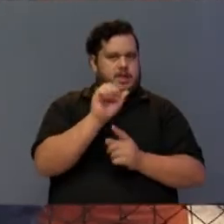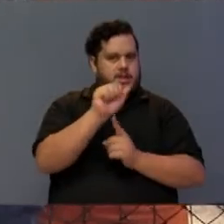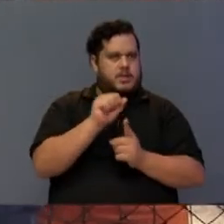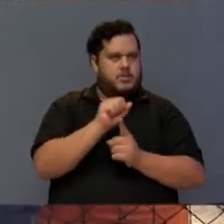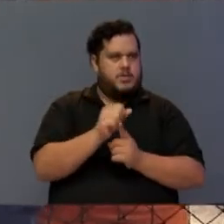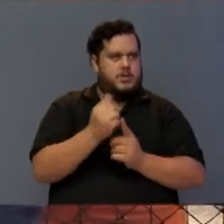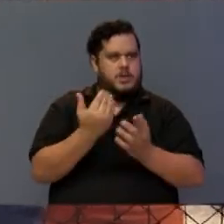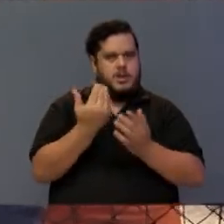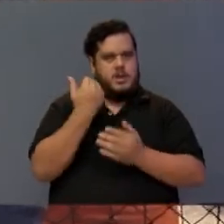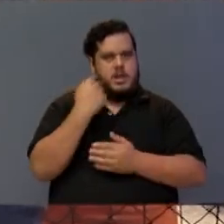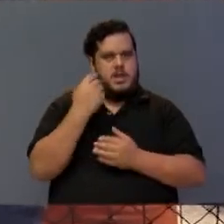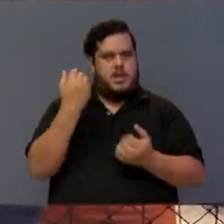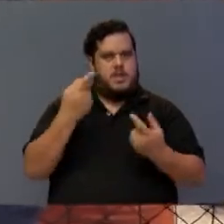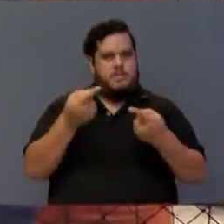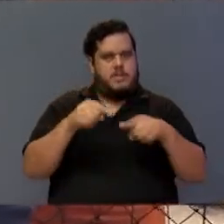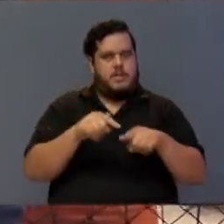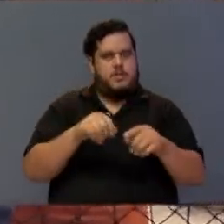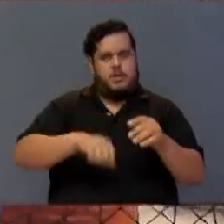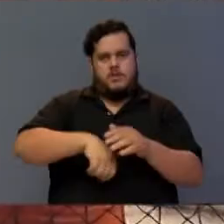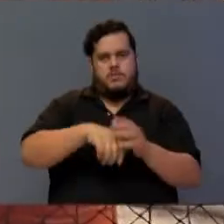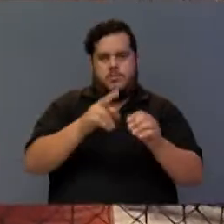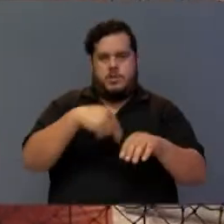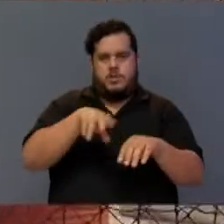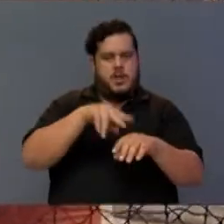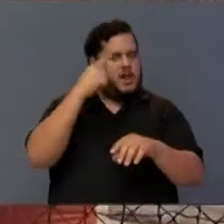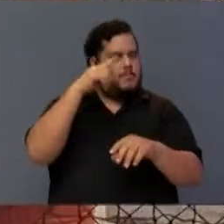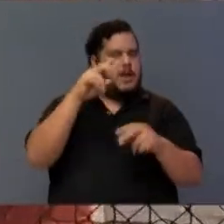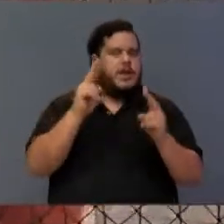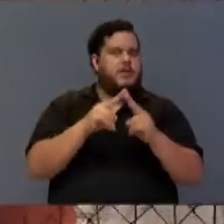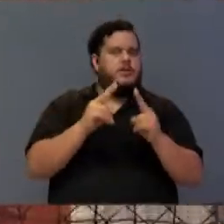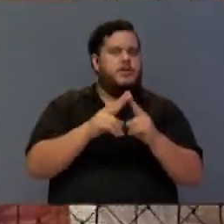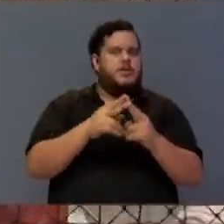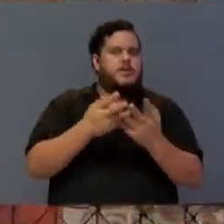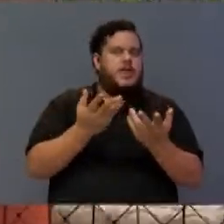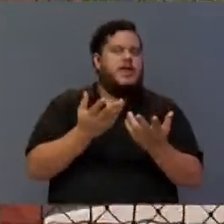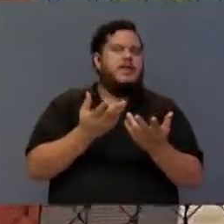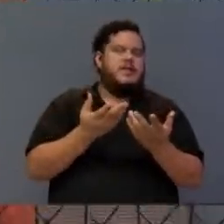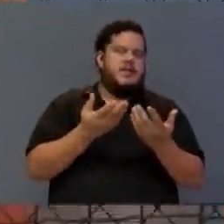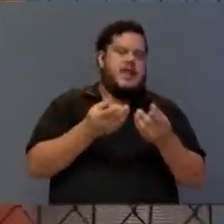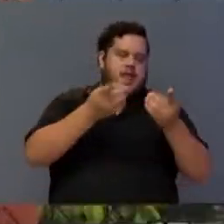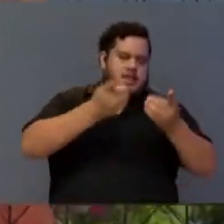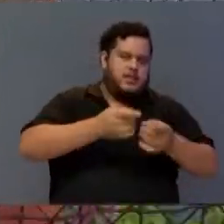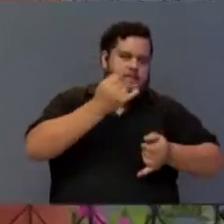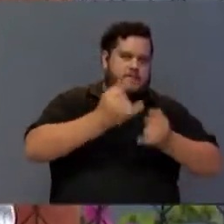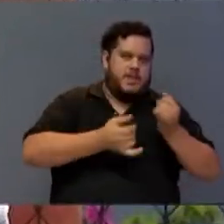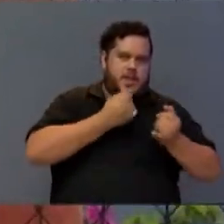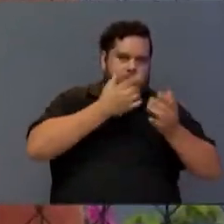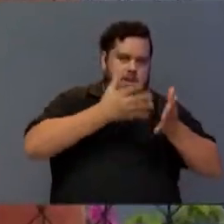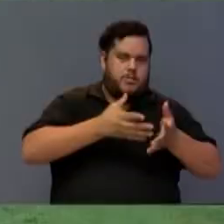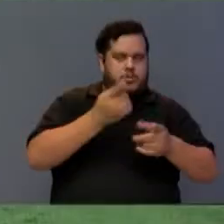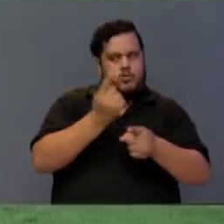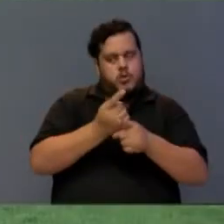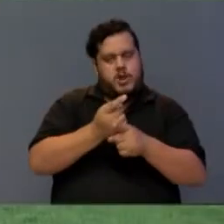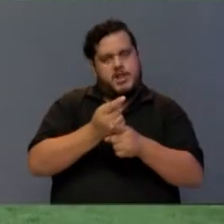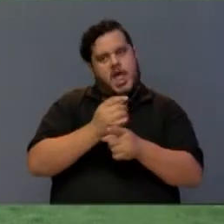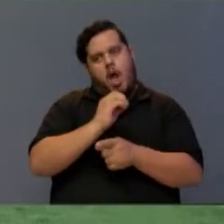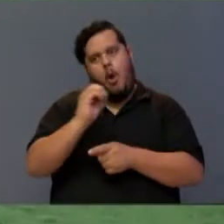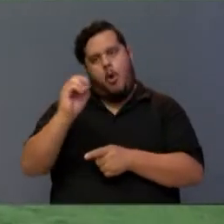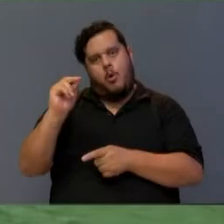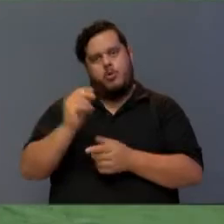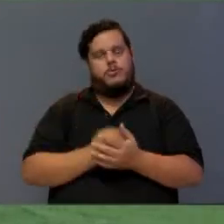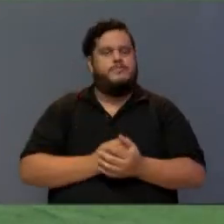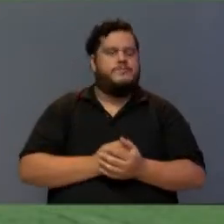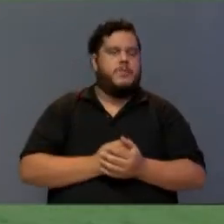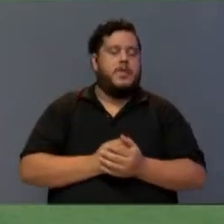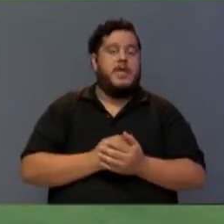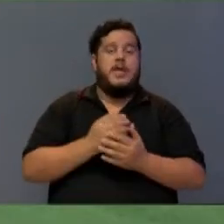recientemente en el fútbol nacional para conocer qué tan acertado estuvo la decisión final de los silbatos en acción